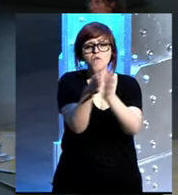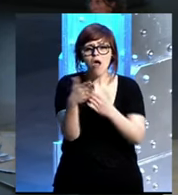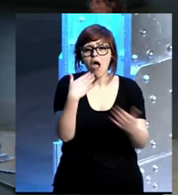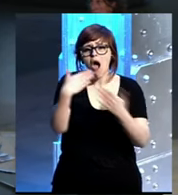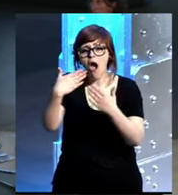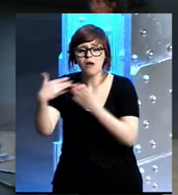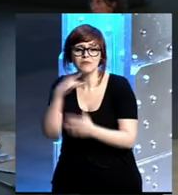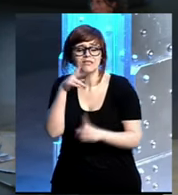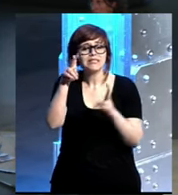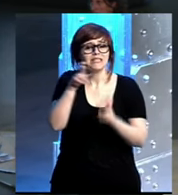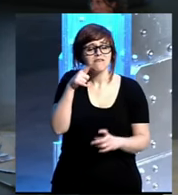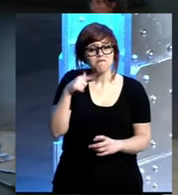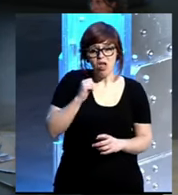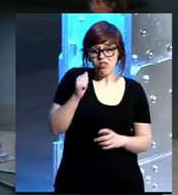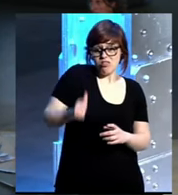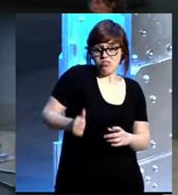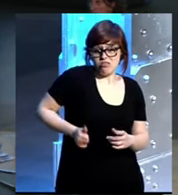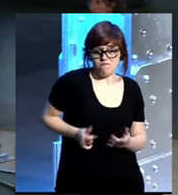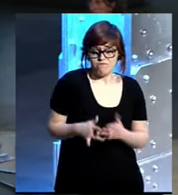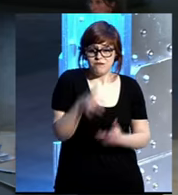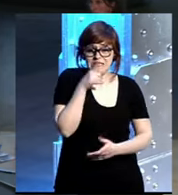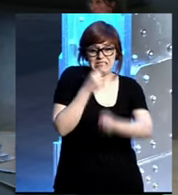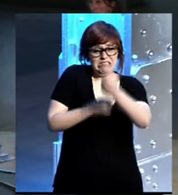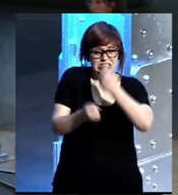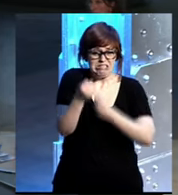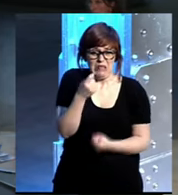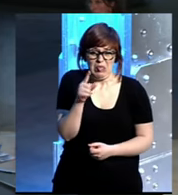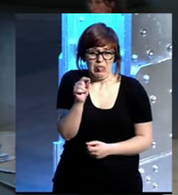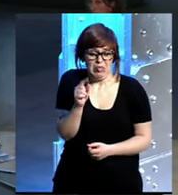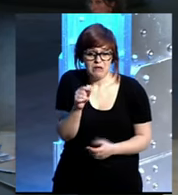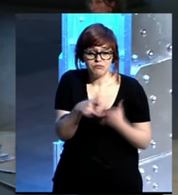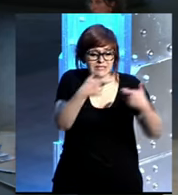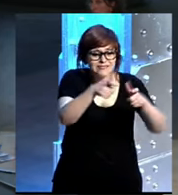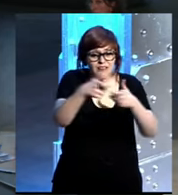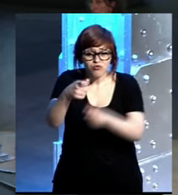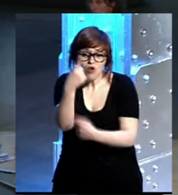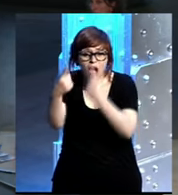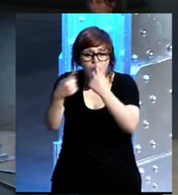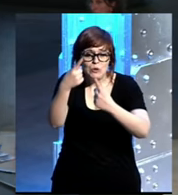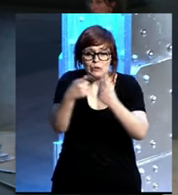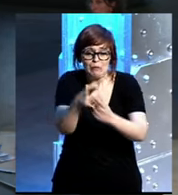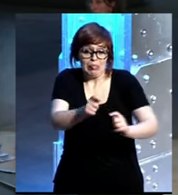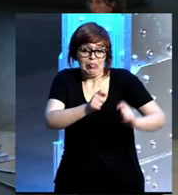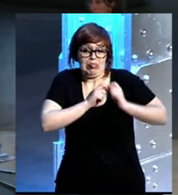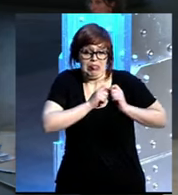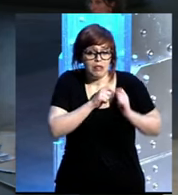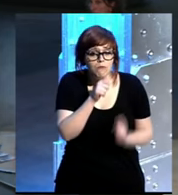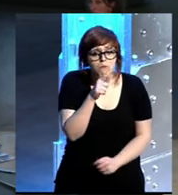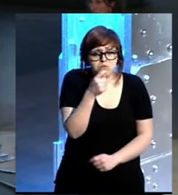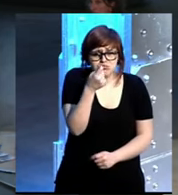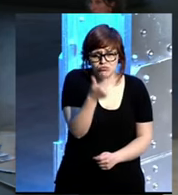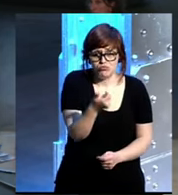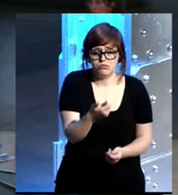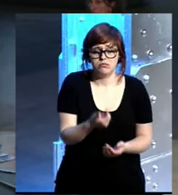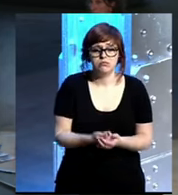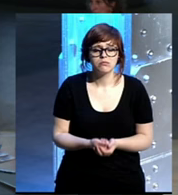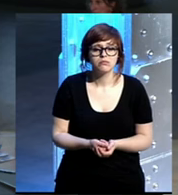rentabilidad económica. Son sectores que nos pueden dar muy poco dinero. En un momento determinado, a poquitos